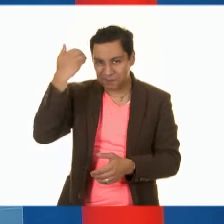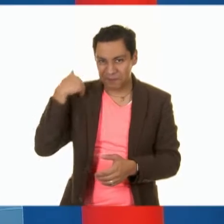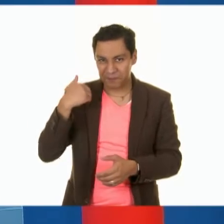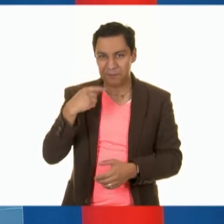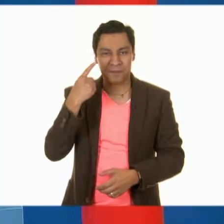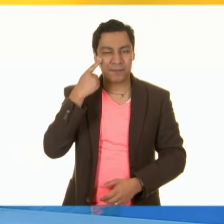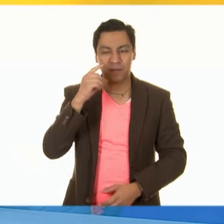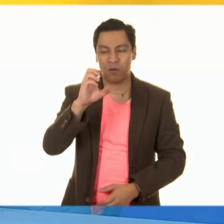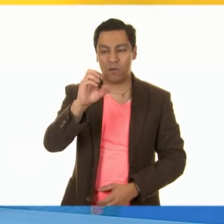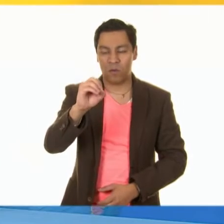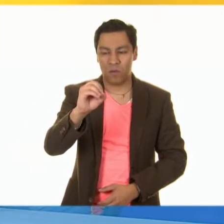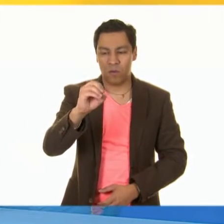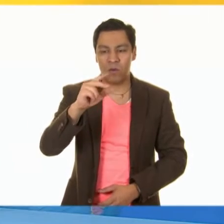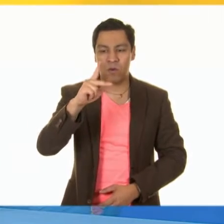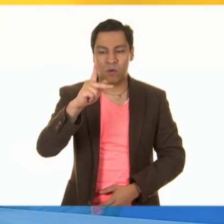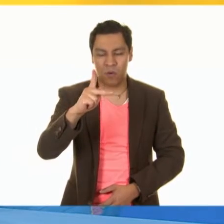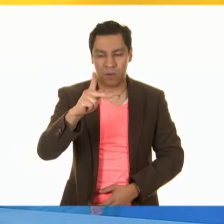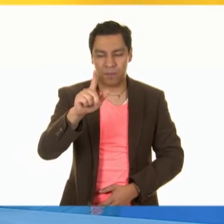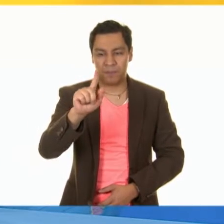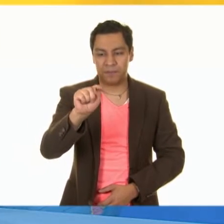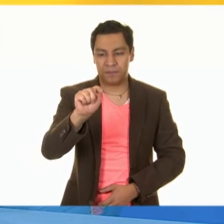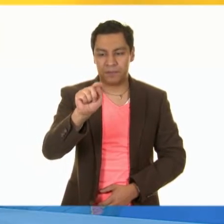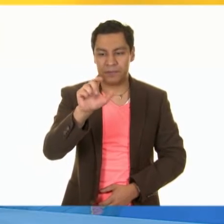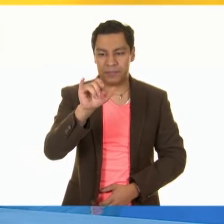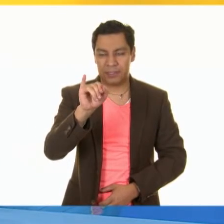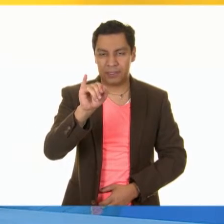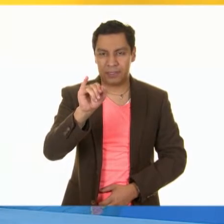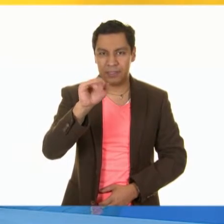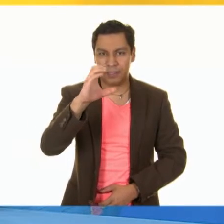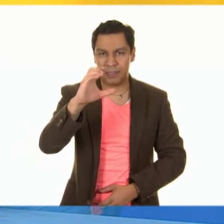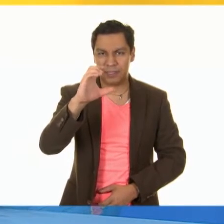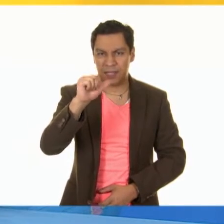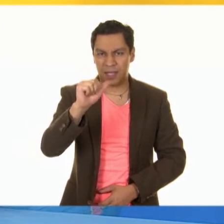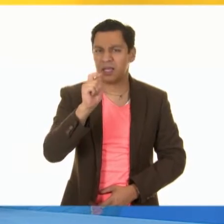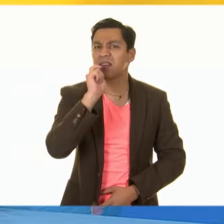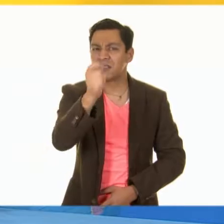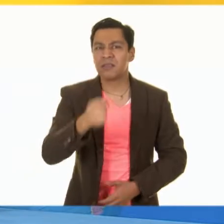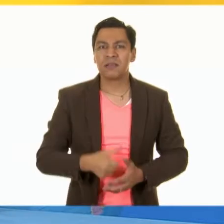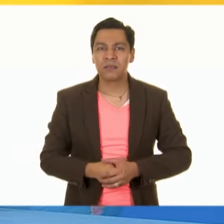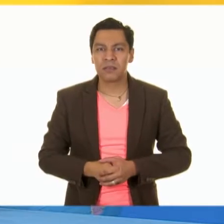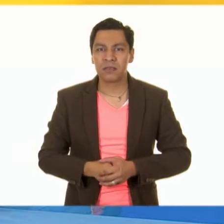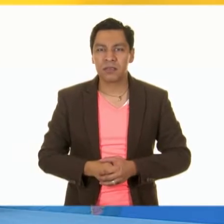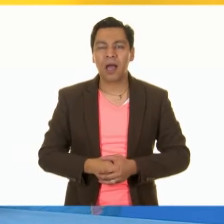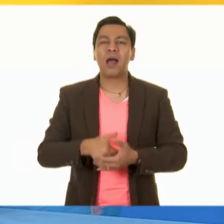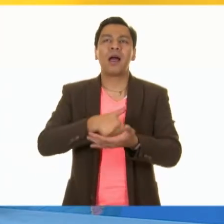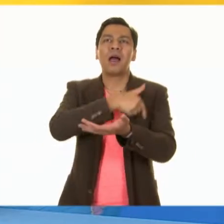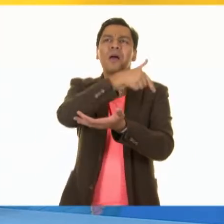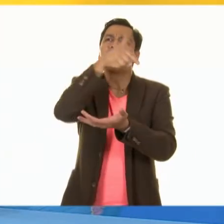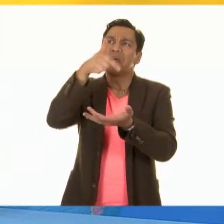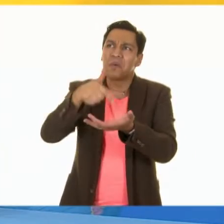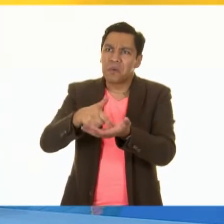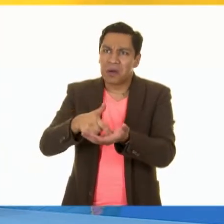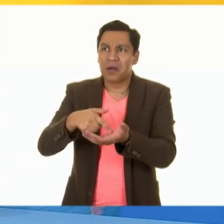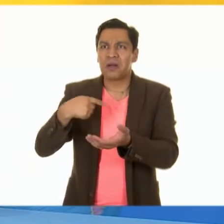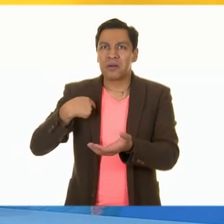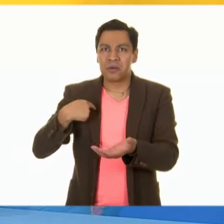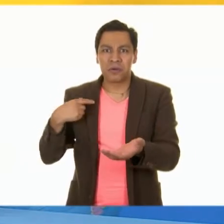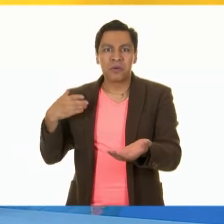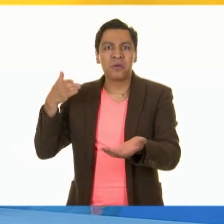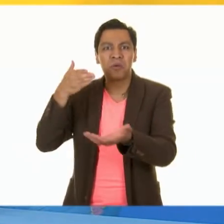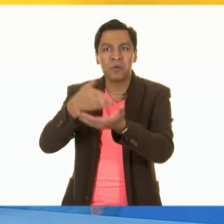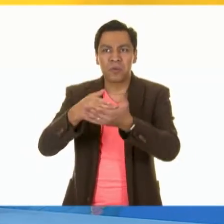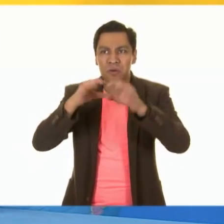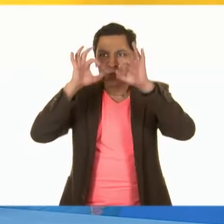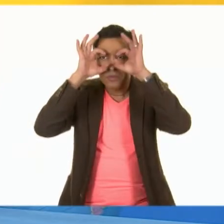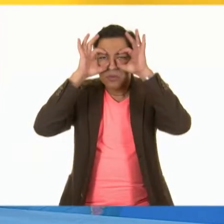óptica? ¿La óptica? Bueno, pues bueno, yo sé que así se le conoce a los lugares donde vamos a examinarnos,